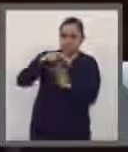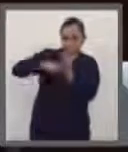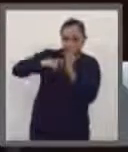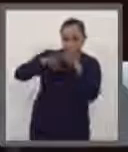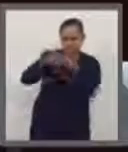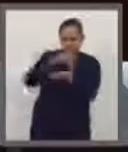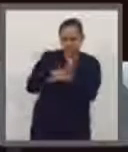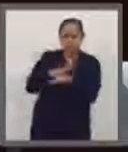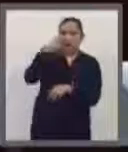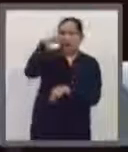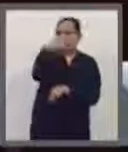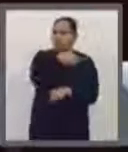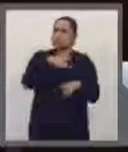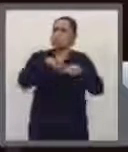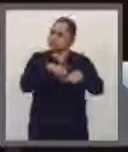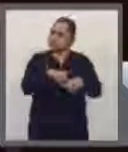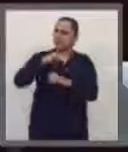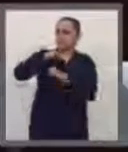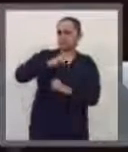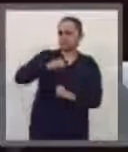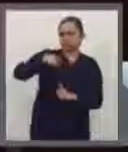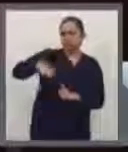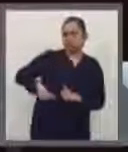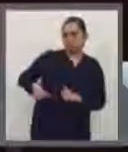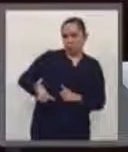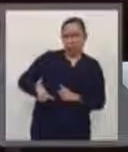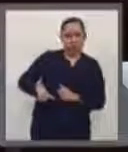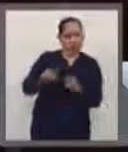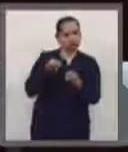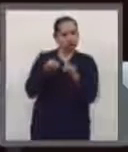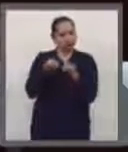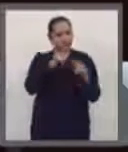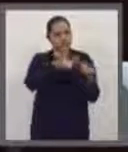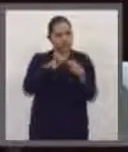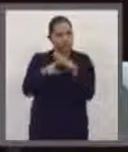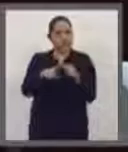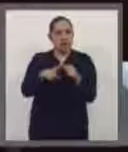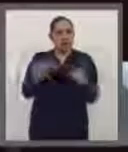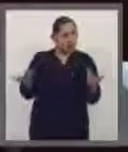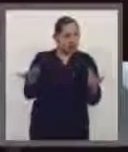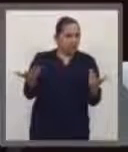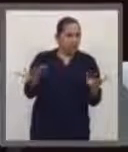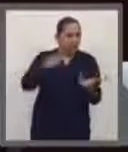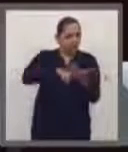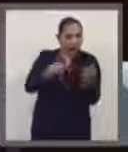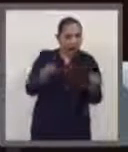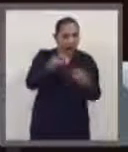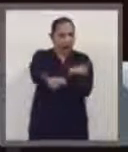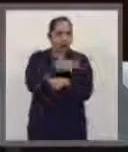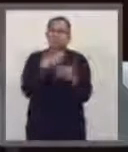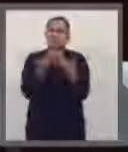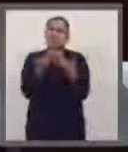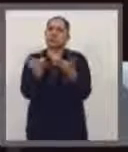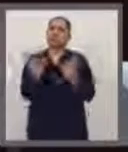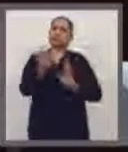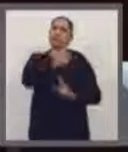facultades exclusivas del Estado, que abrir la puerta a la privatización de la revalidación de